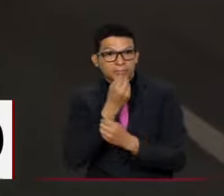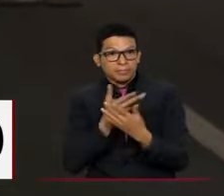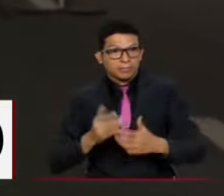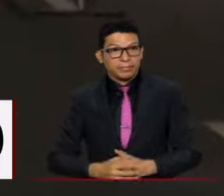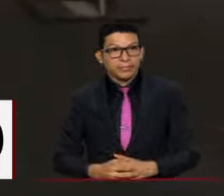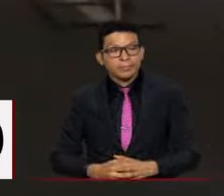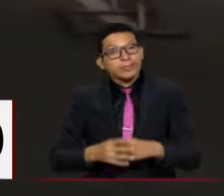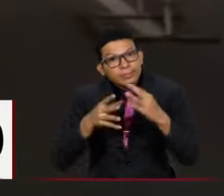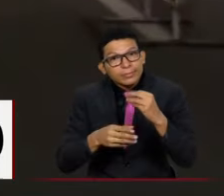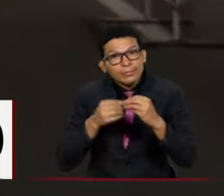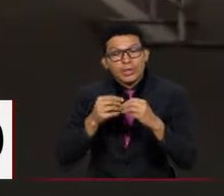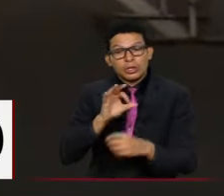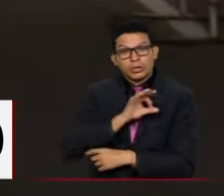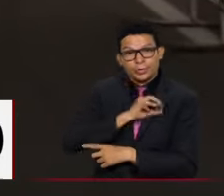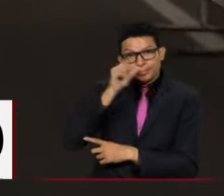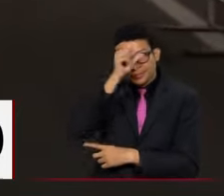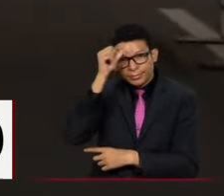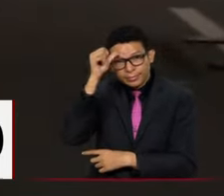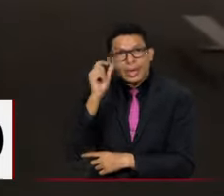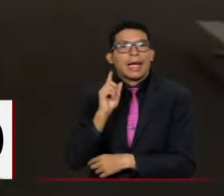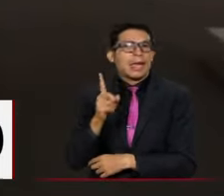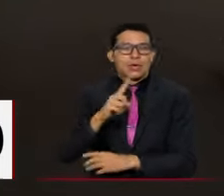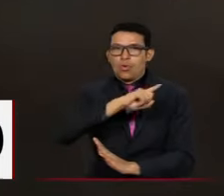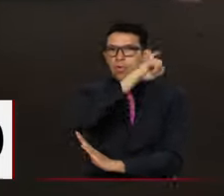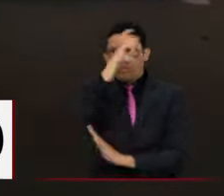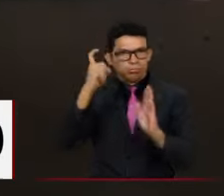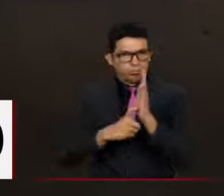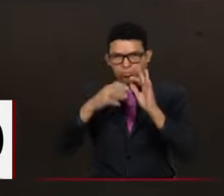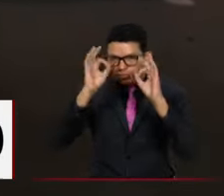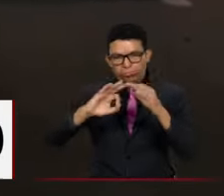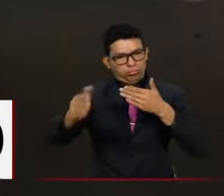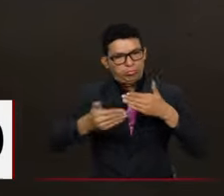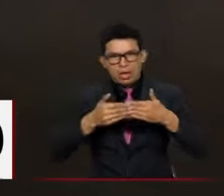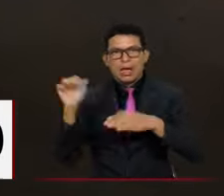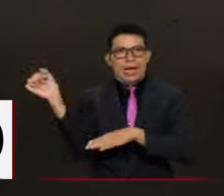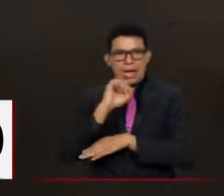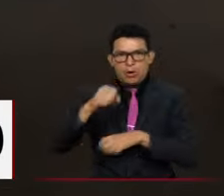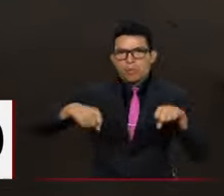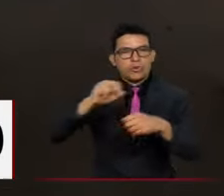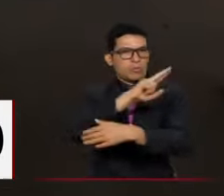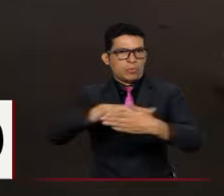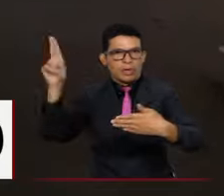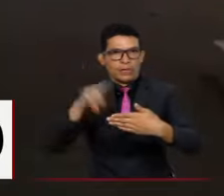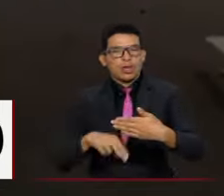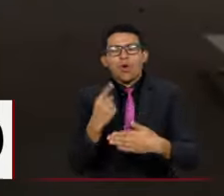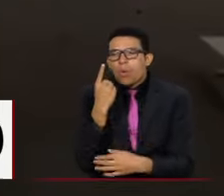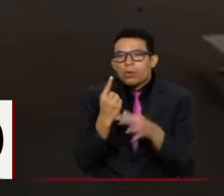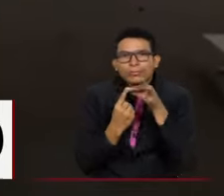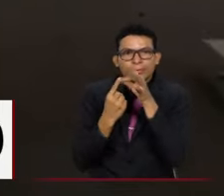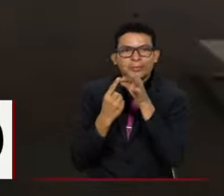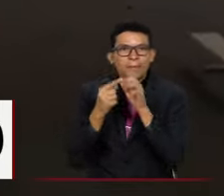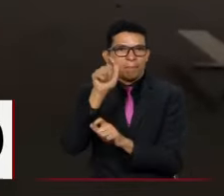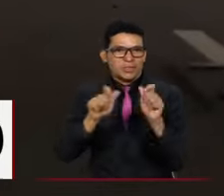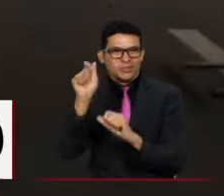adicionalmente, los fines de semana, sábados y domingos, sí estará totalmente cerrado para el paso vehicular y habilitado solamente el paso